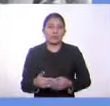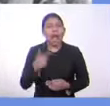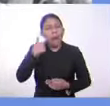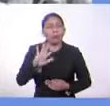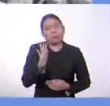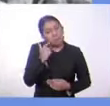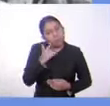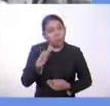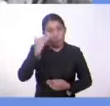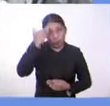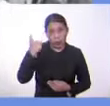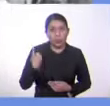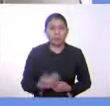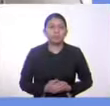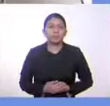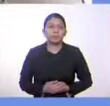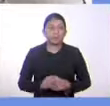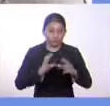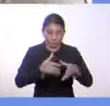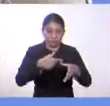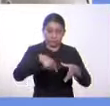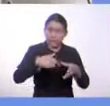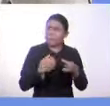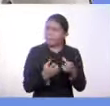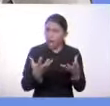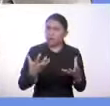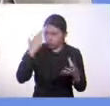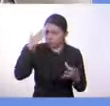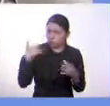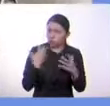no es solamente un sector social, sino una mayoría social.